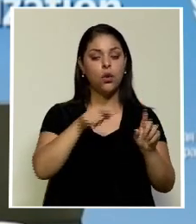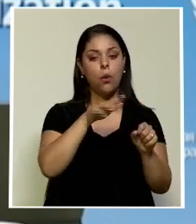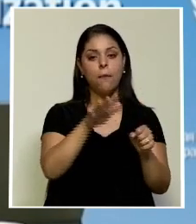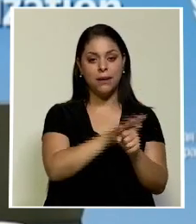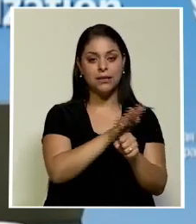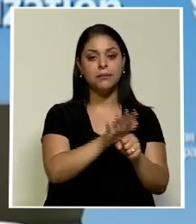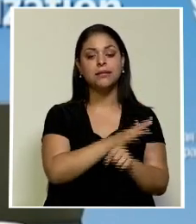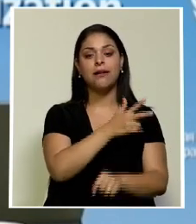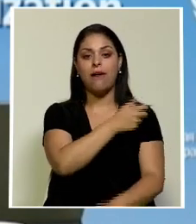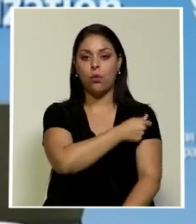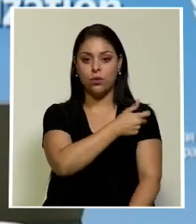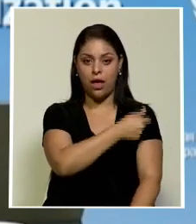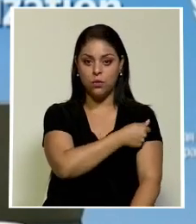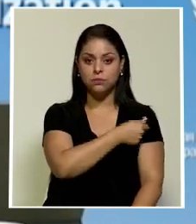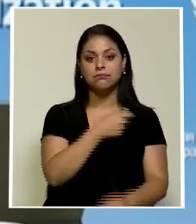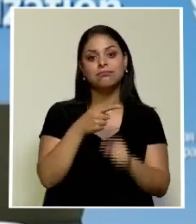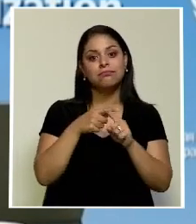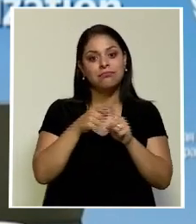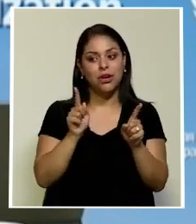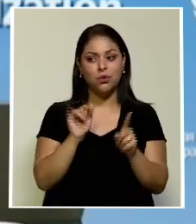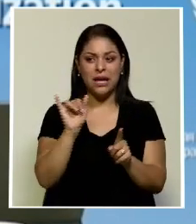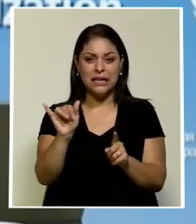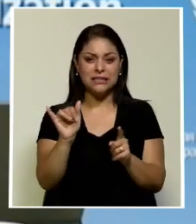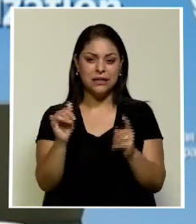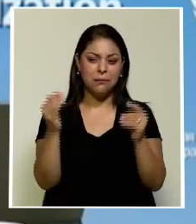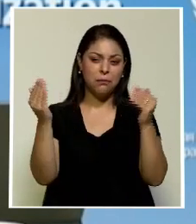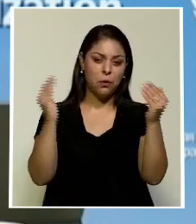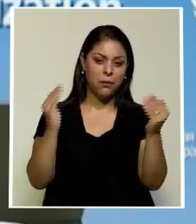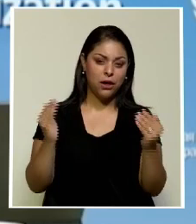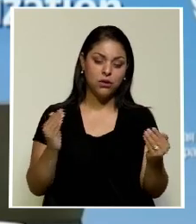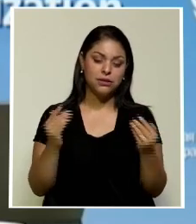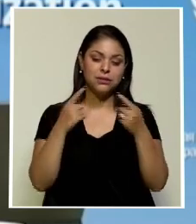completamente vacunados, pero por supuesto ese promedio oculta enormes